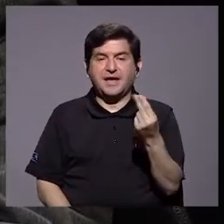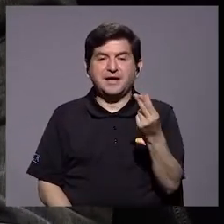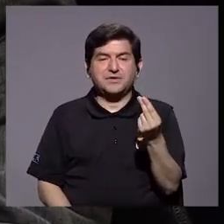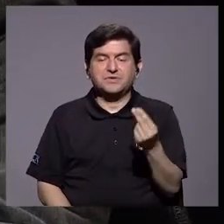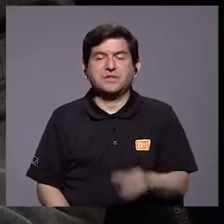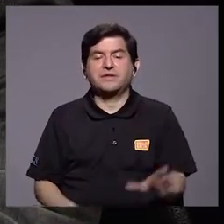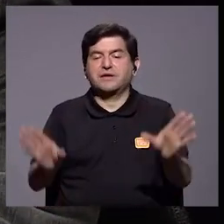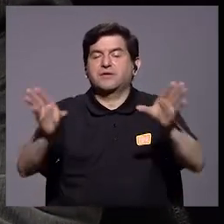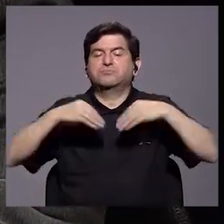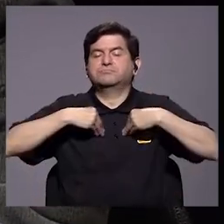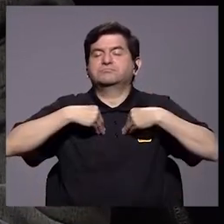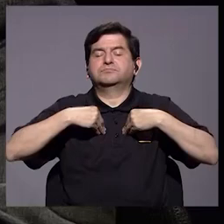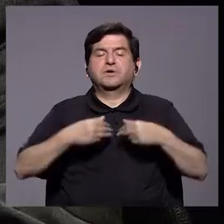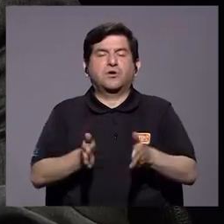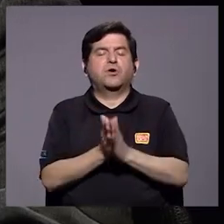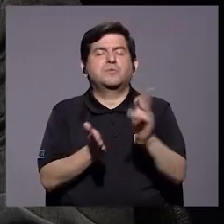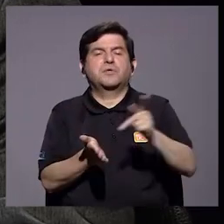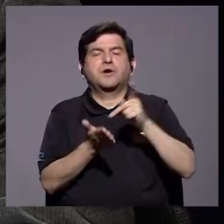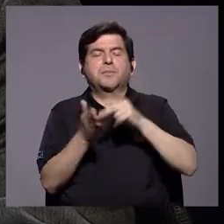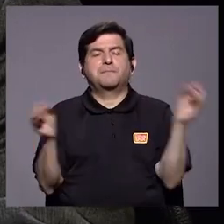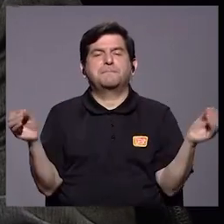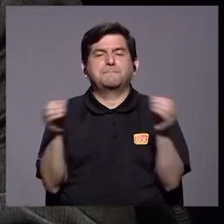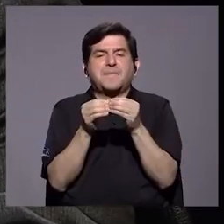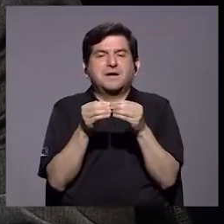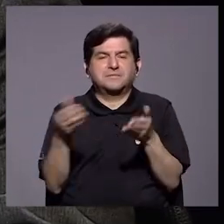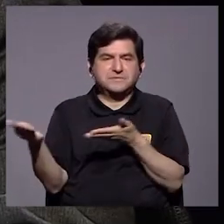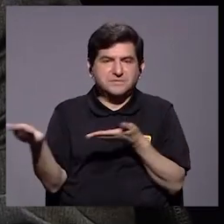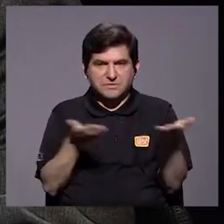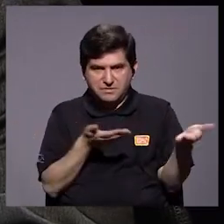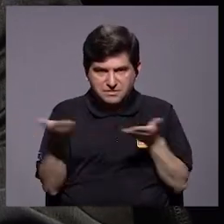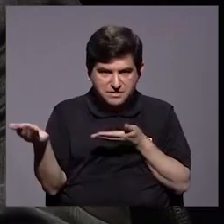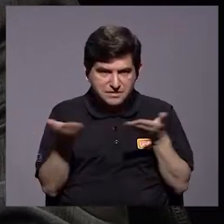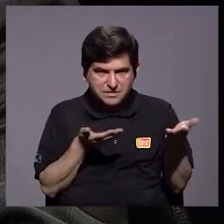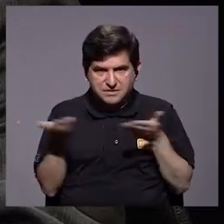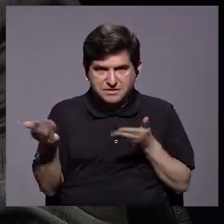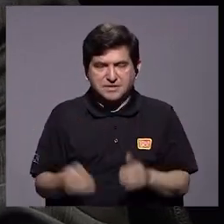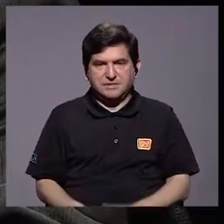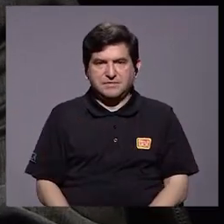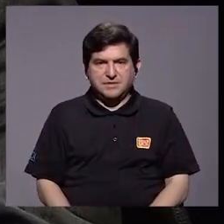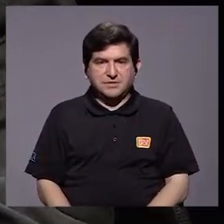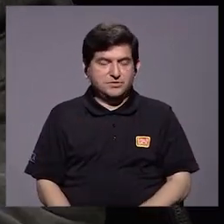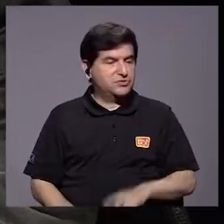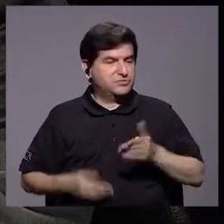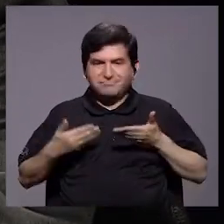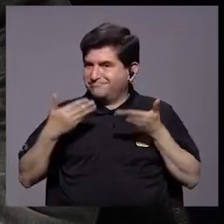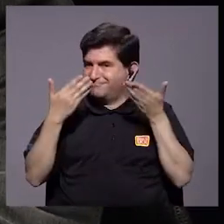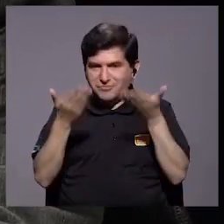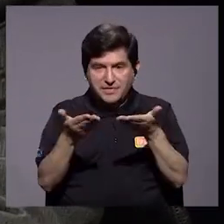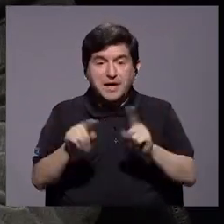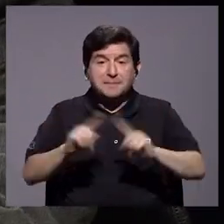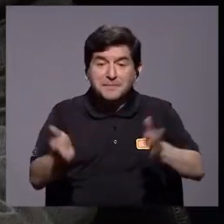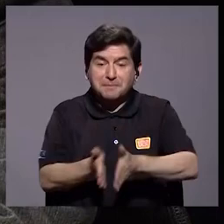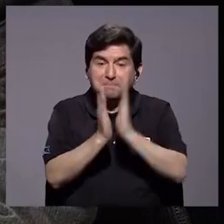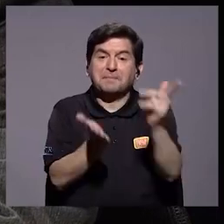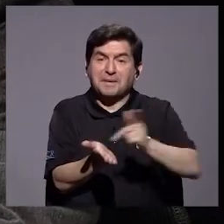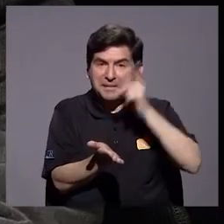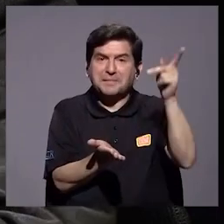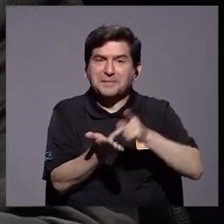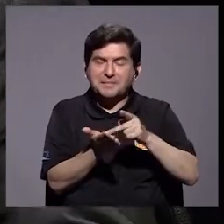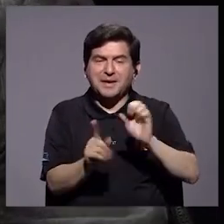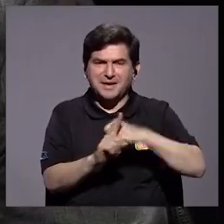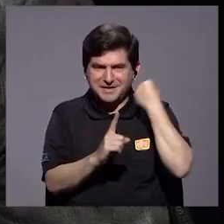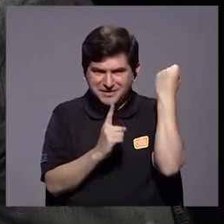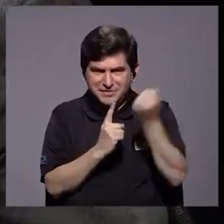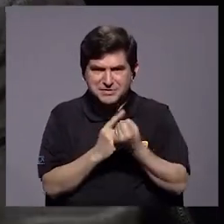pertenecía que cobraron de más que dieron servicios que más bien que no dieron servicios que sí cobraron situaciones de ese tipo